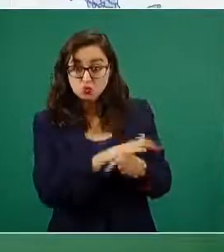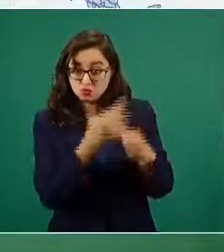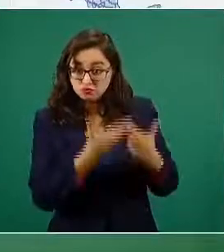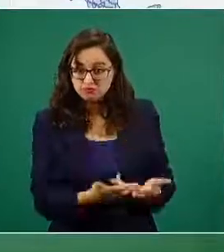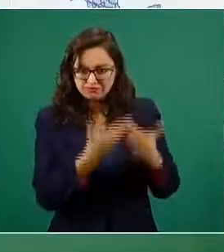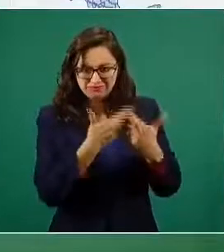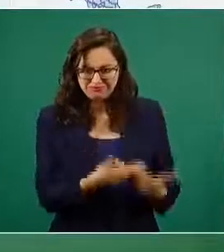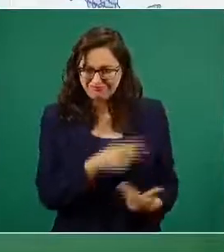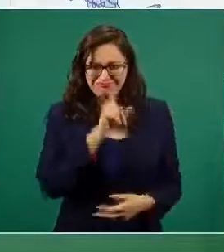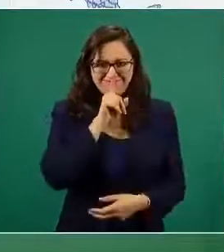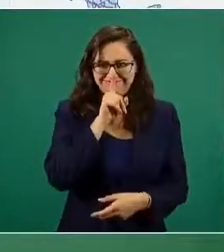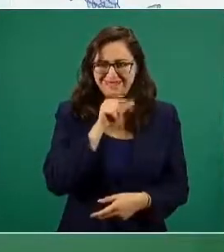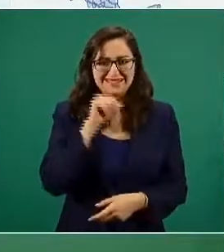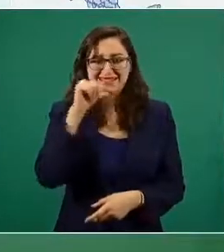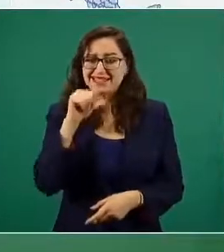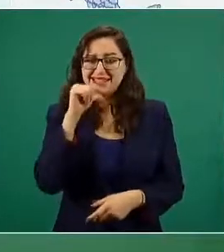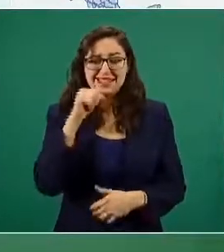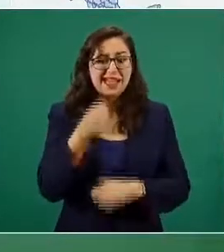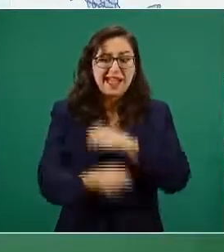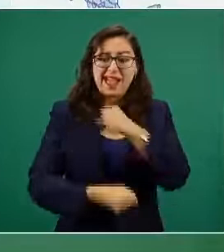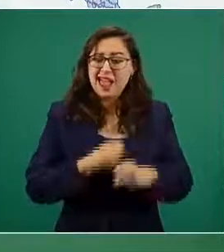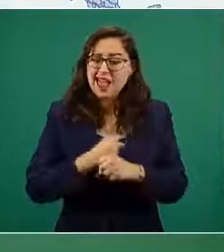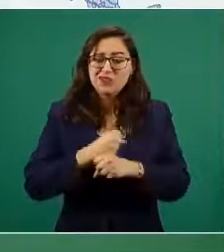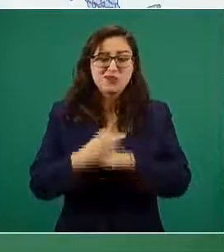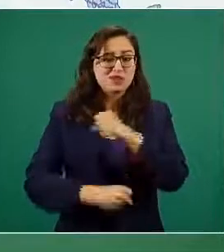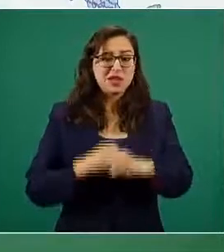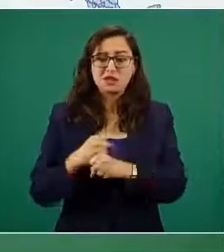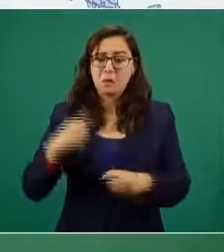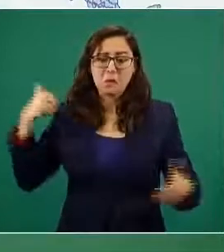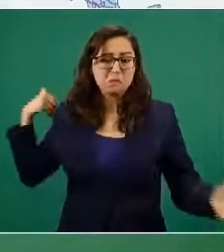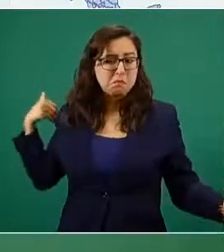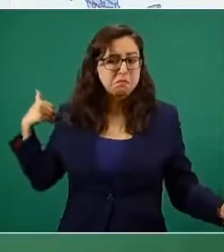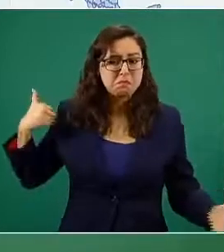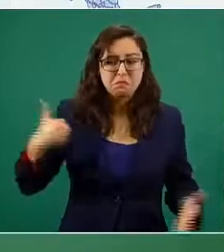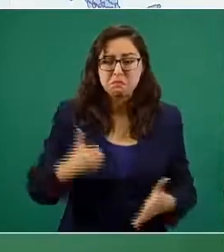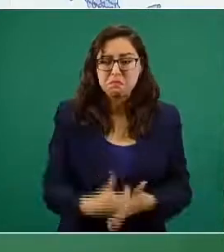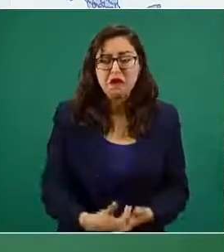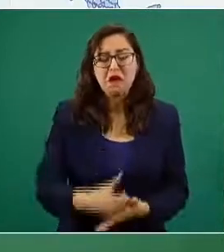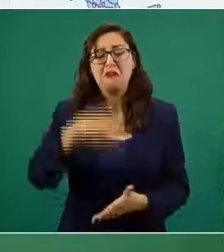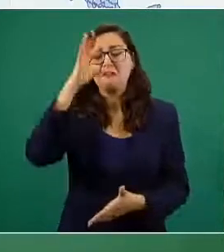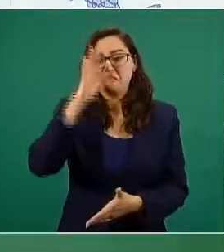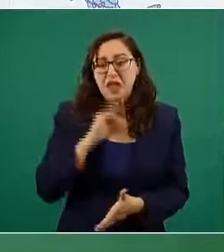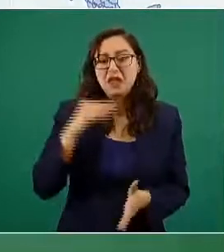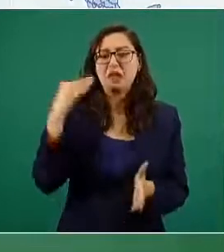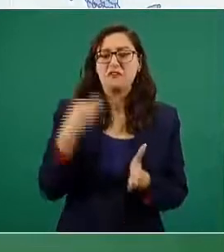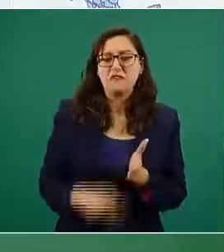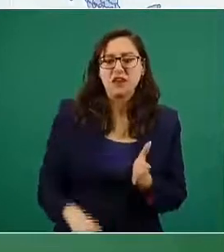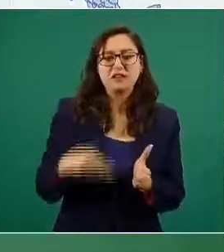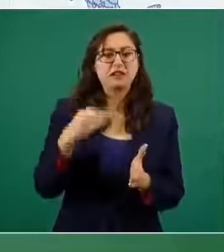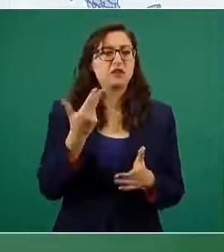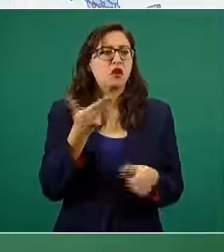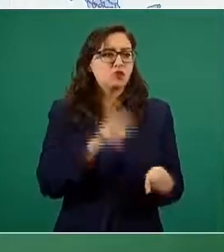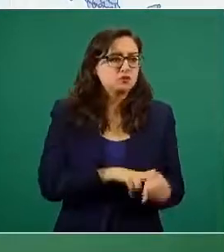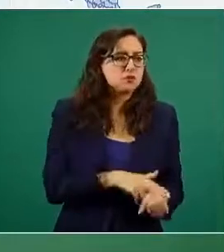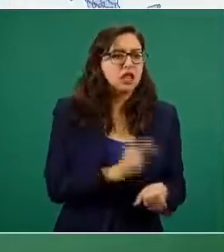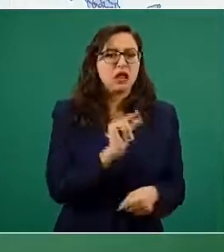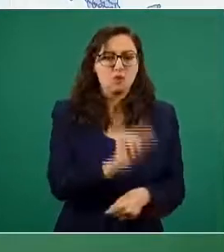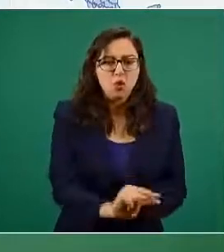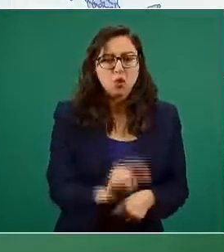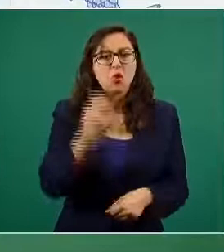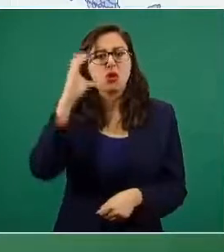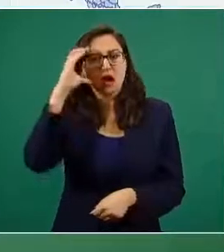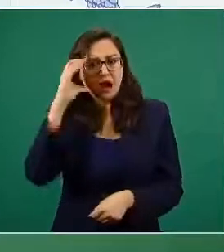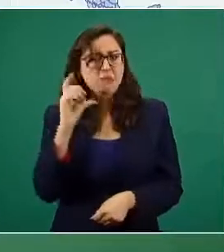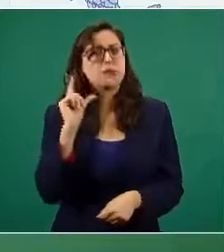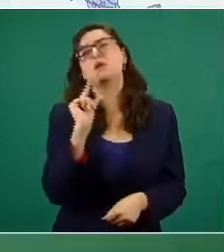años no desarrolló las capacidades suficientes en hospitales, en el número de camas, en el personal de salud,